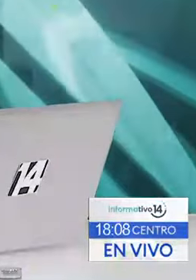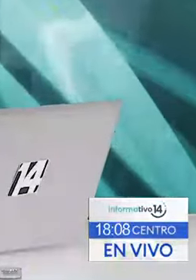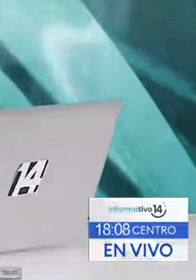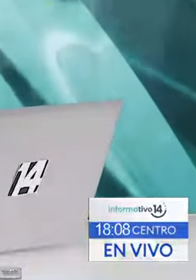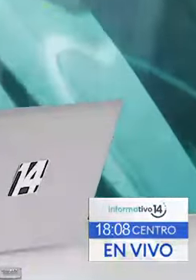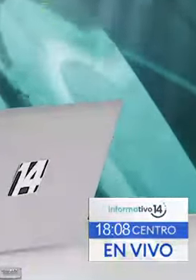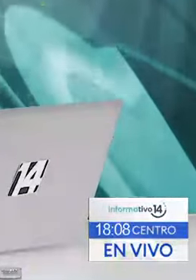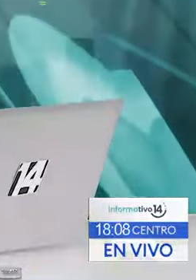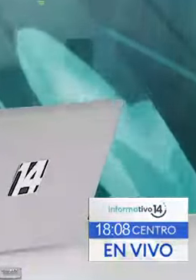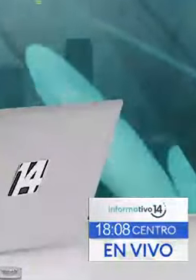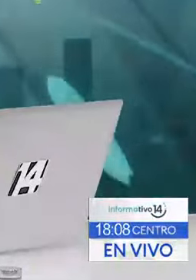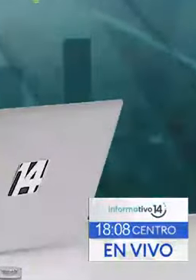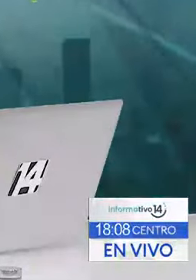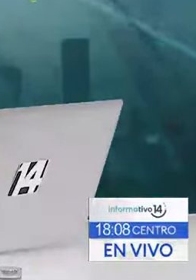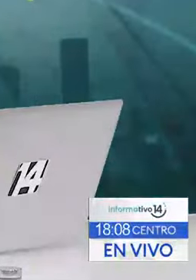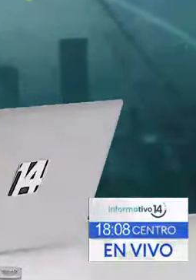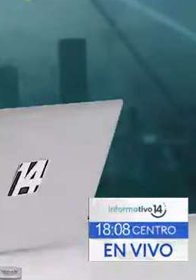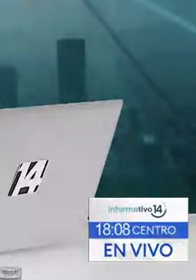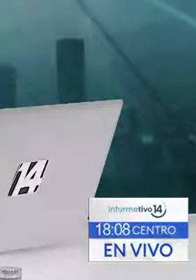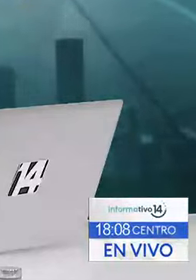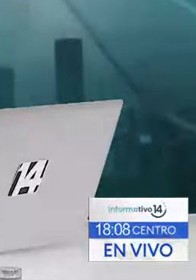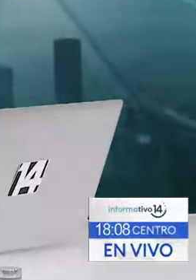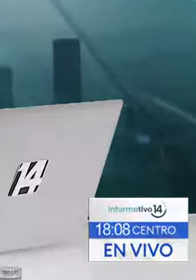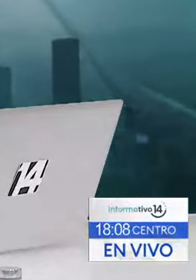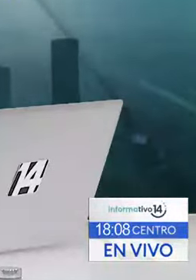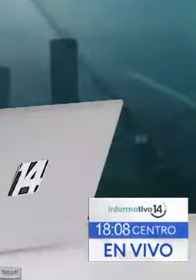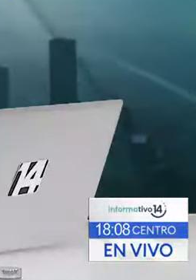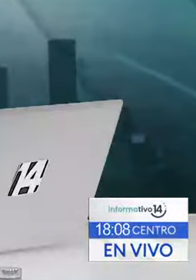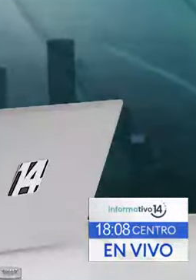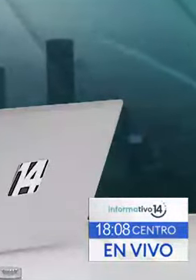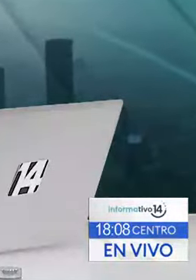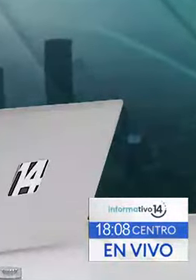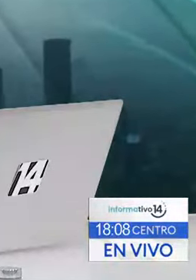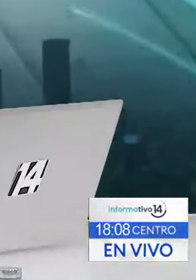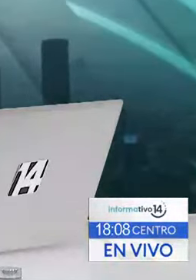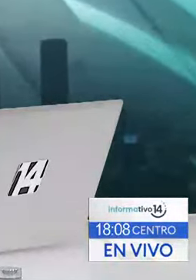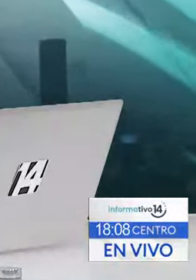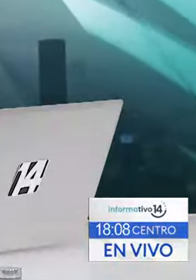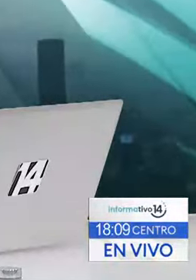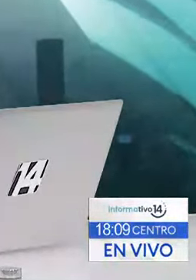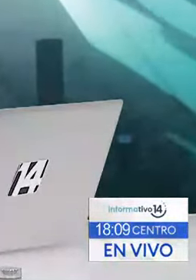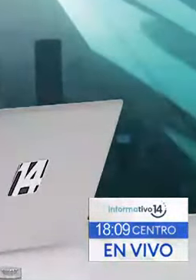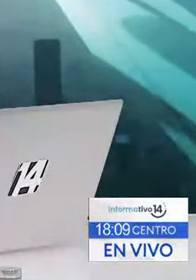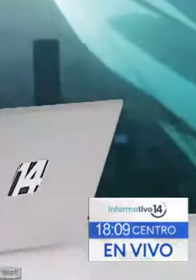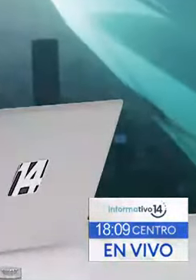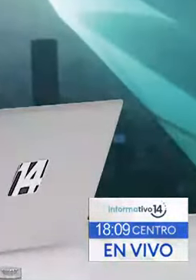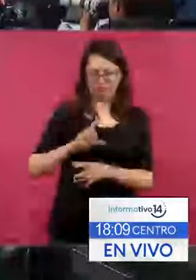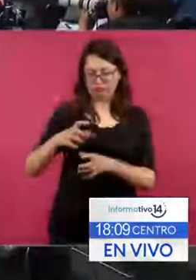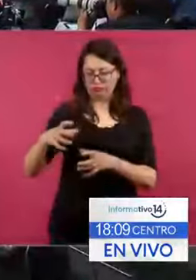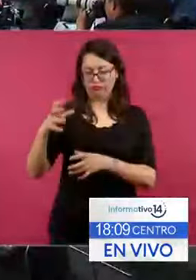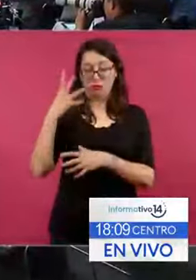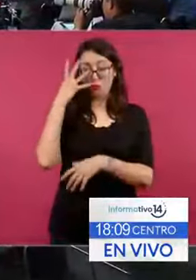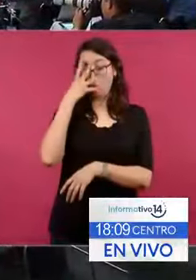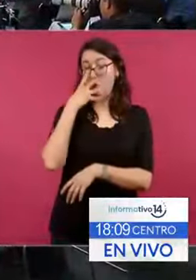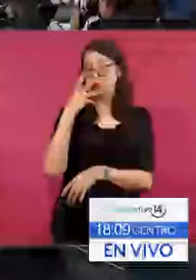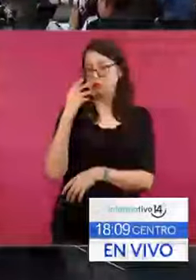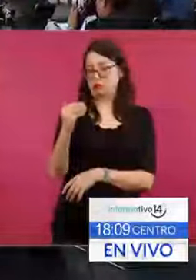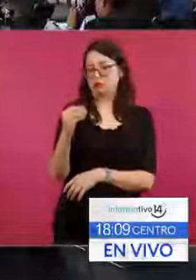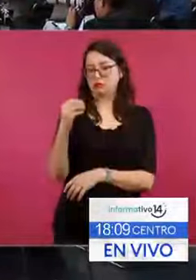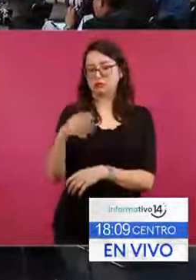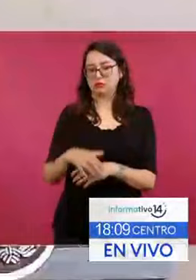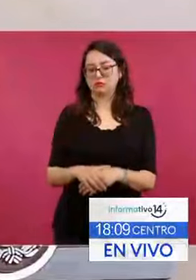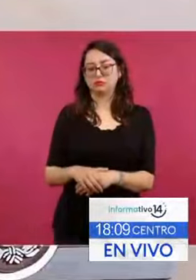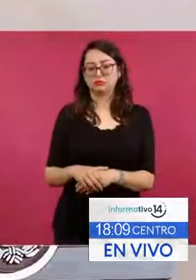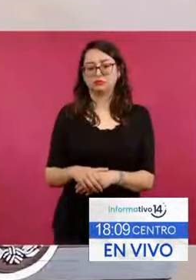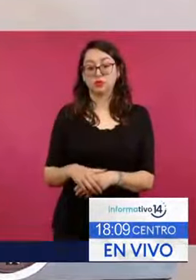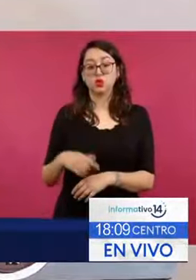en ese puesto como fiscal desde 2009 y cuya labor ha sido duramente cuestionada. Y en corto le